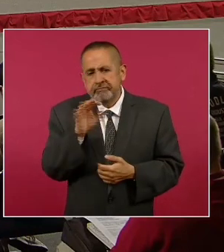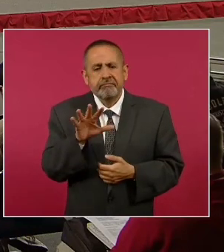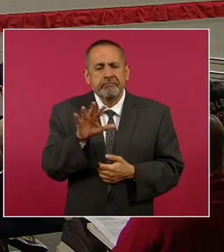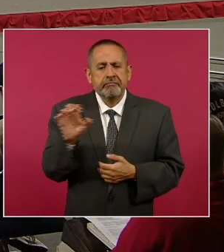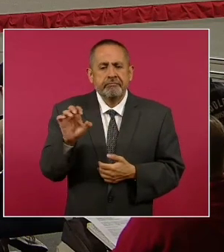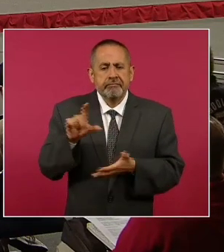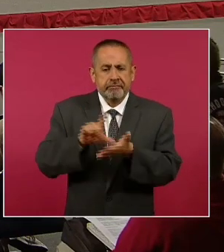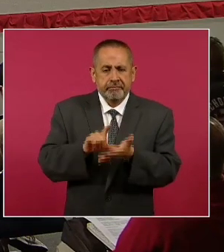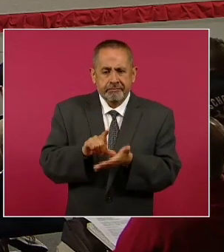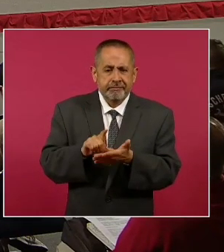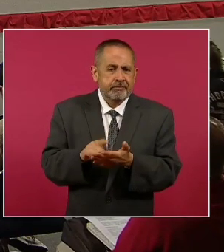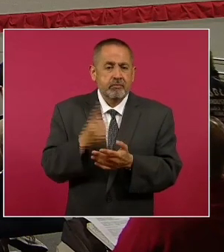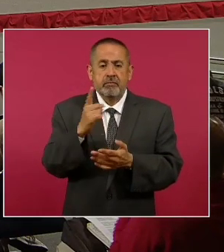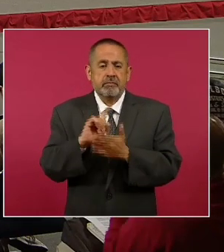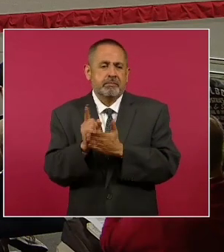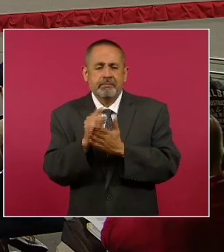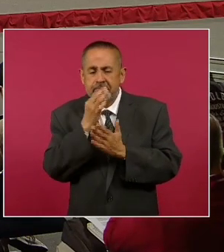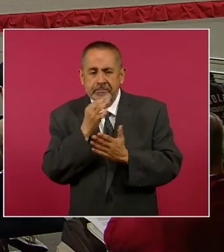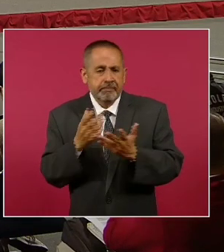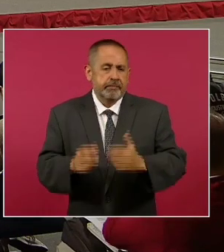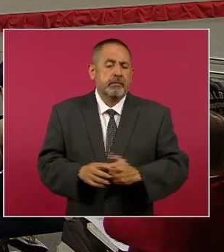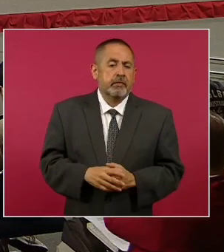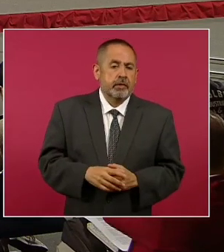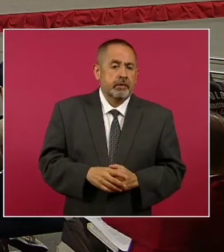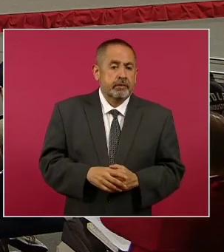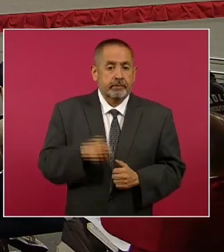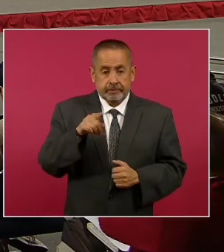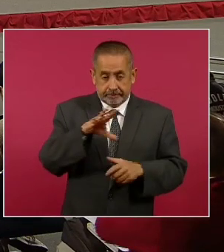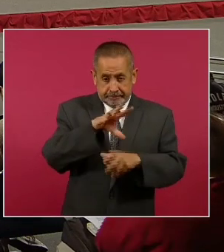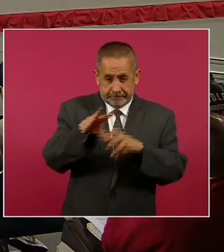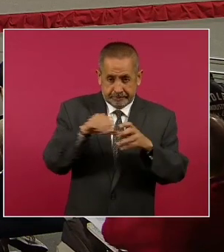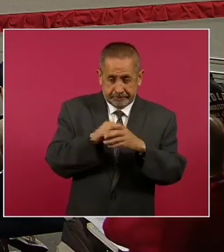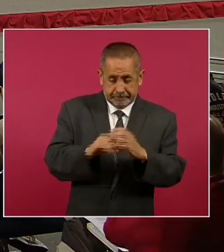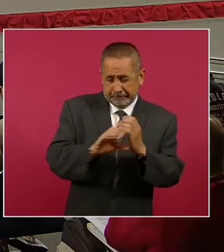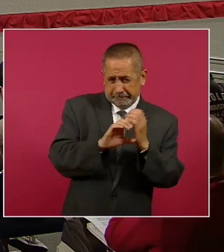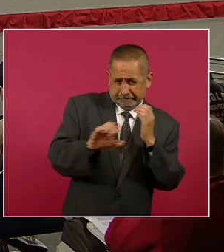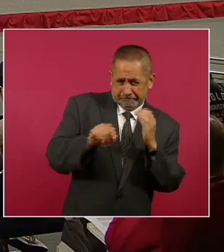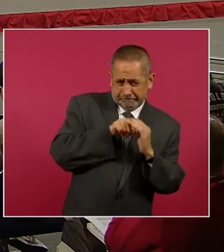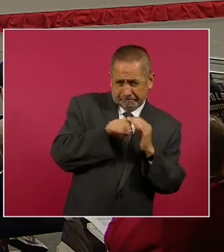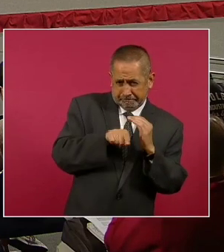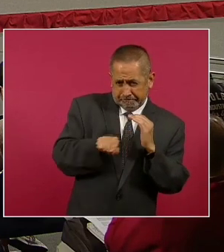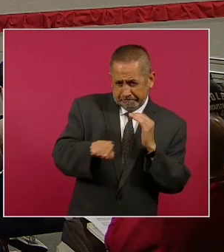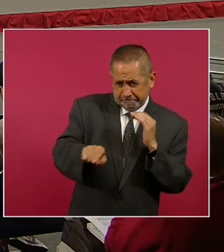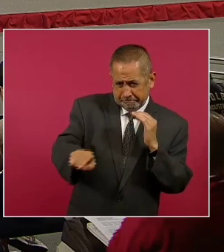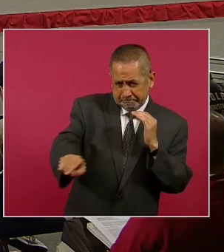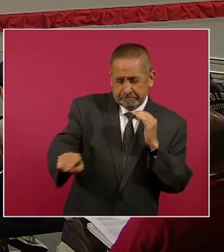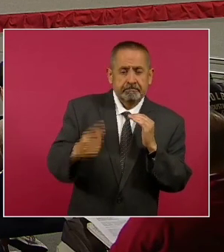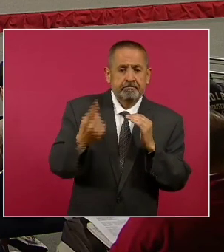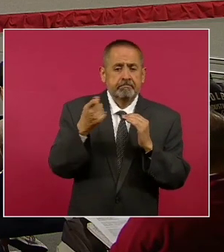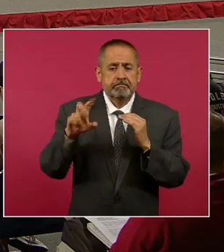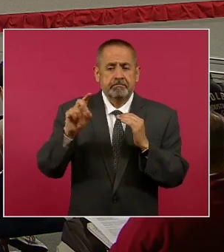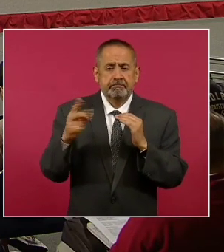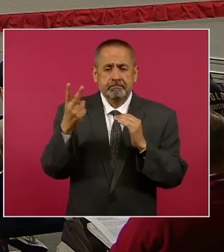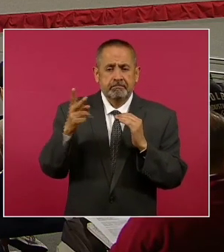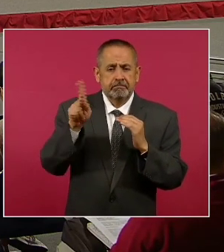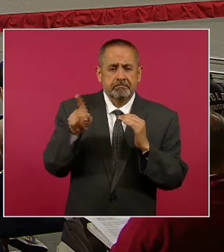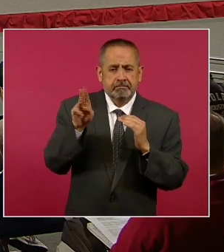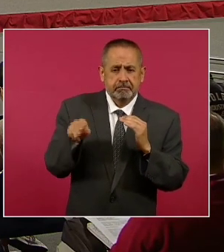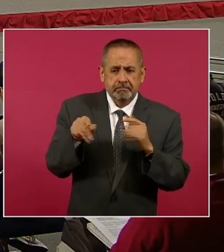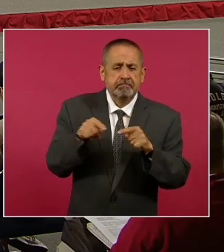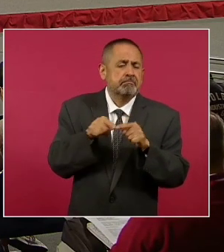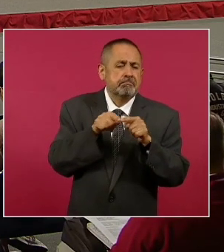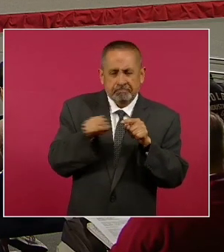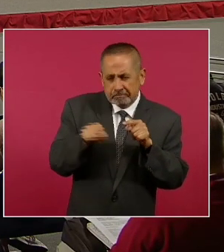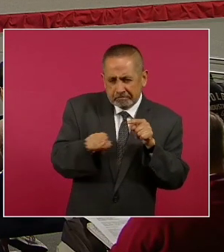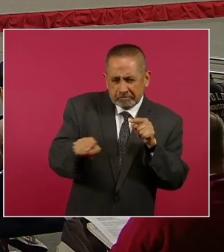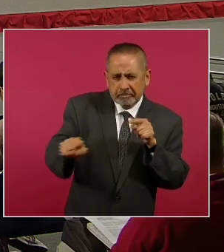por segundo. El acueducto se integra por una línea de conducción, como decíamos, de 132 kilómetros, 3 plantas de bombeo,